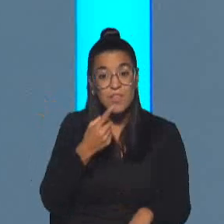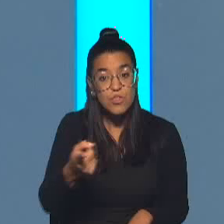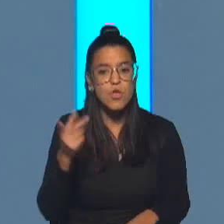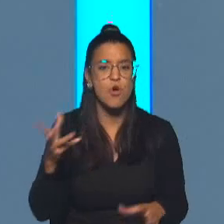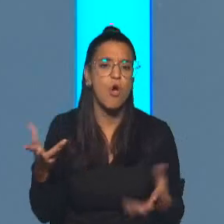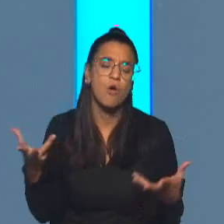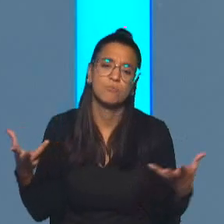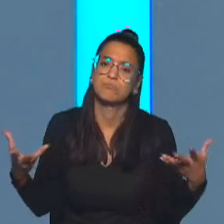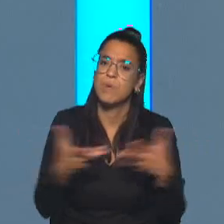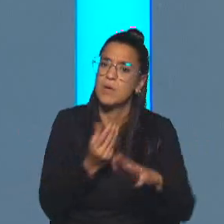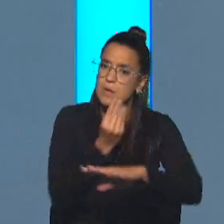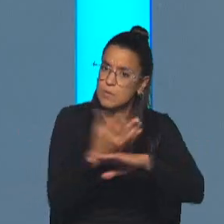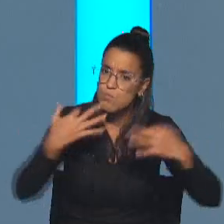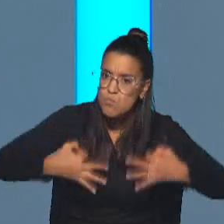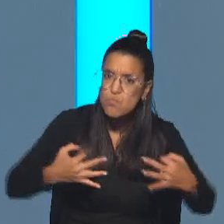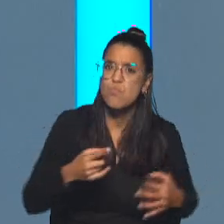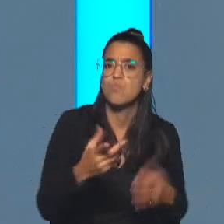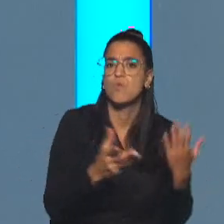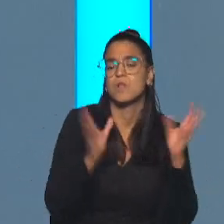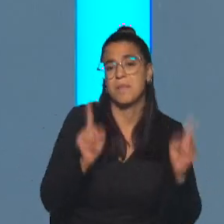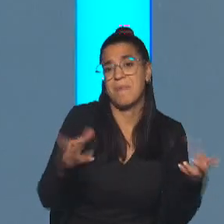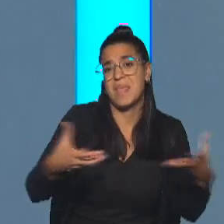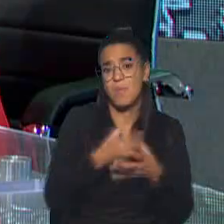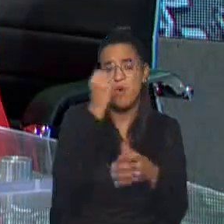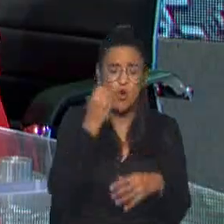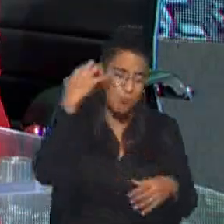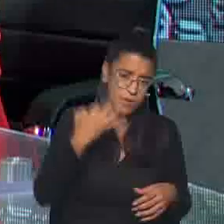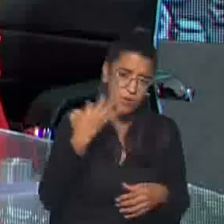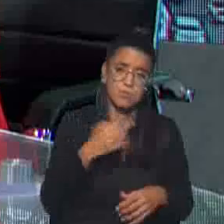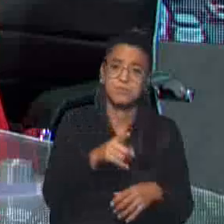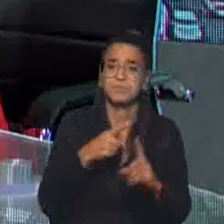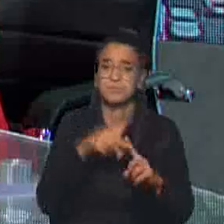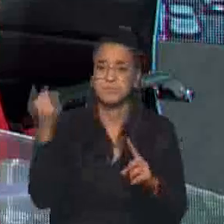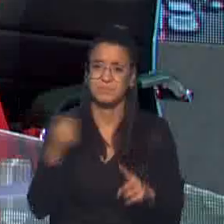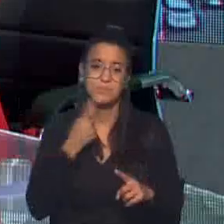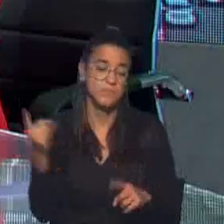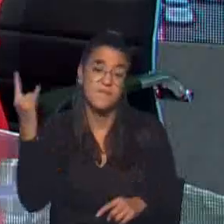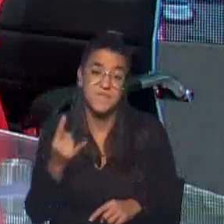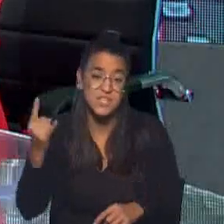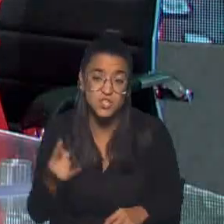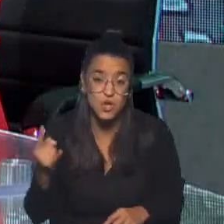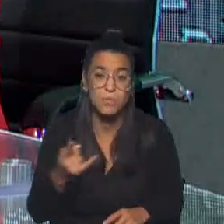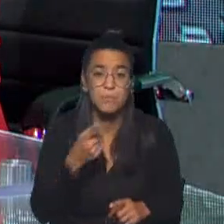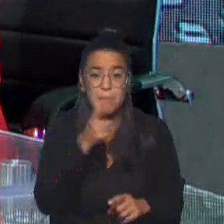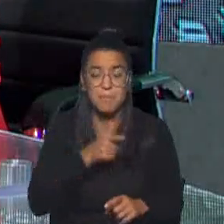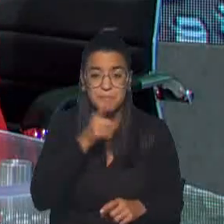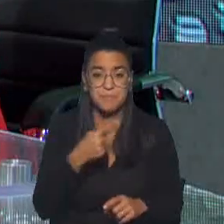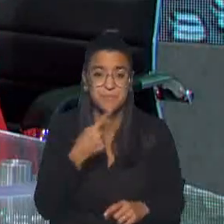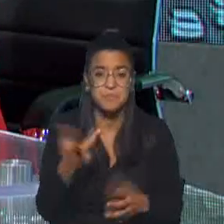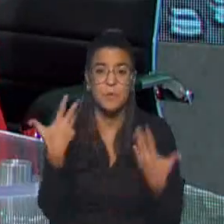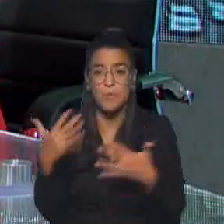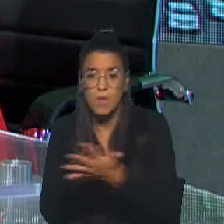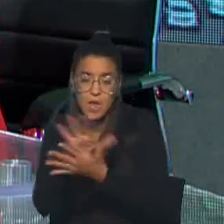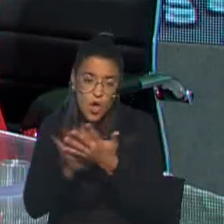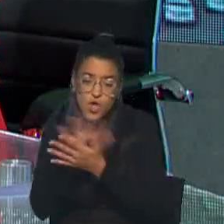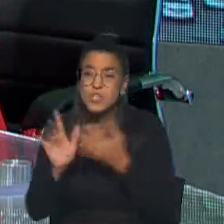su cargo al ministro de Economía, sino a todo el equipo económico. Nos quedamos con otra de las frases, que es una ficción. Eso dijo textualmente, creo que fue la pregunta de Néstor, ¿no? Que se podría haber negociado